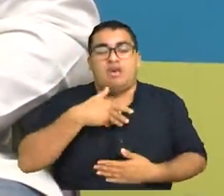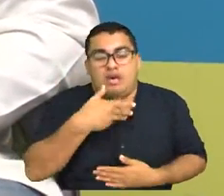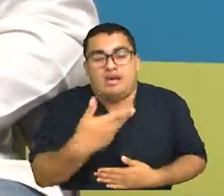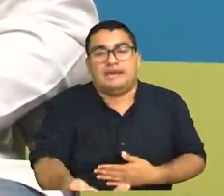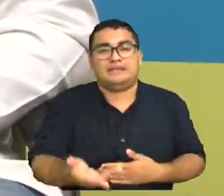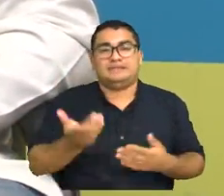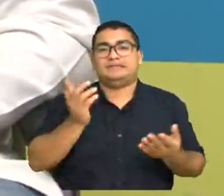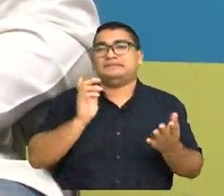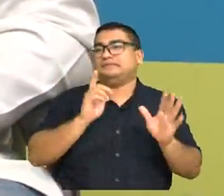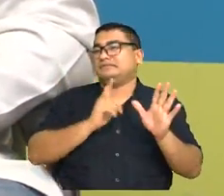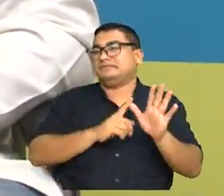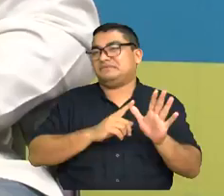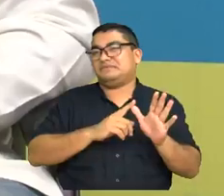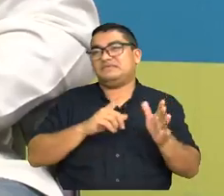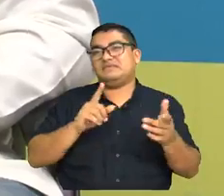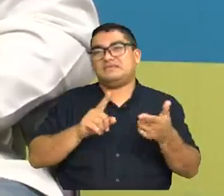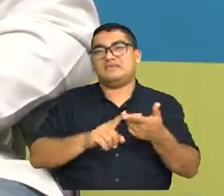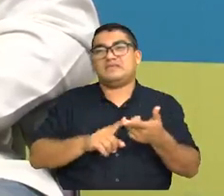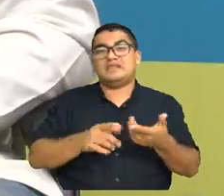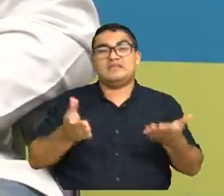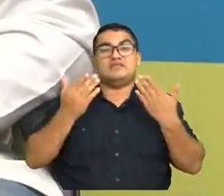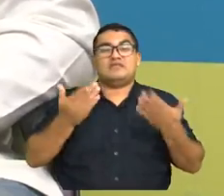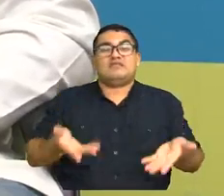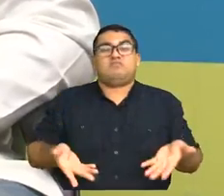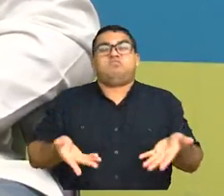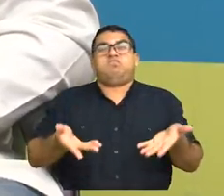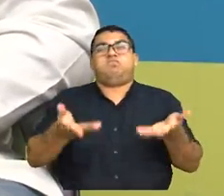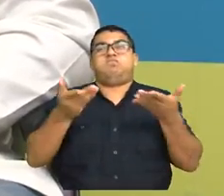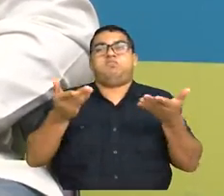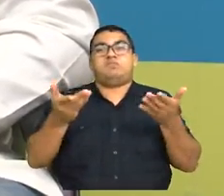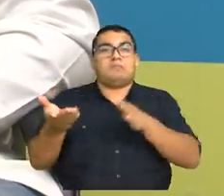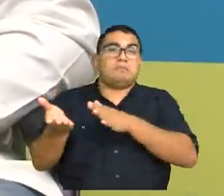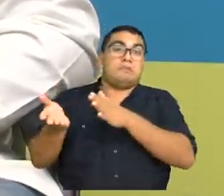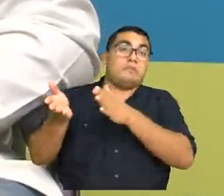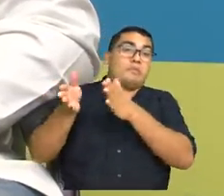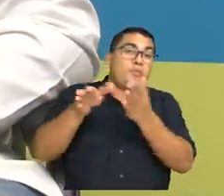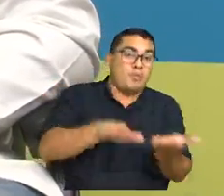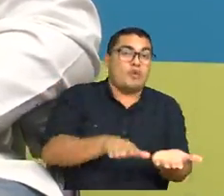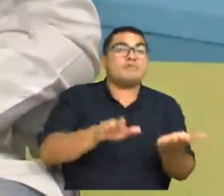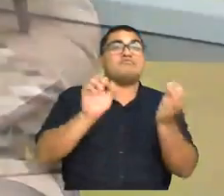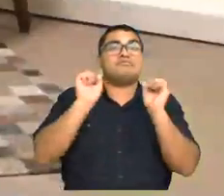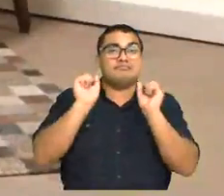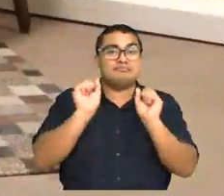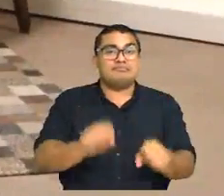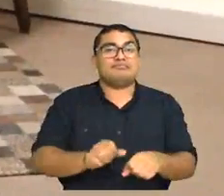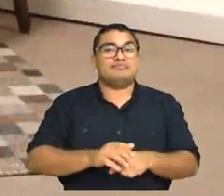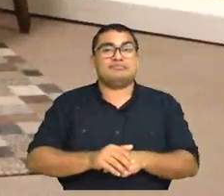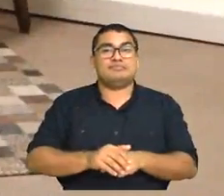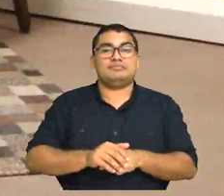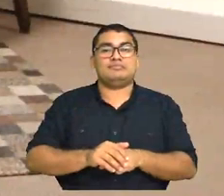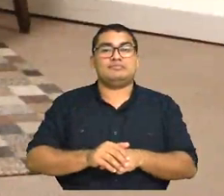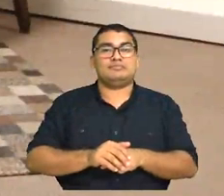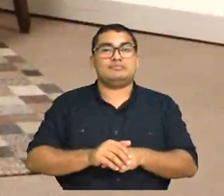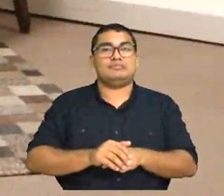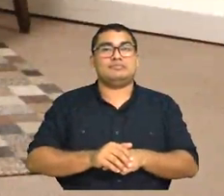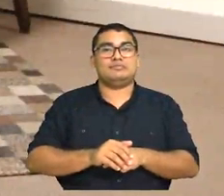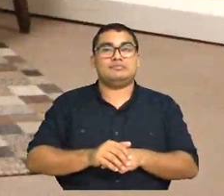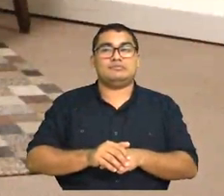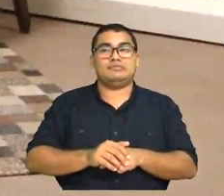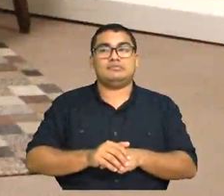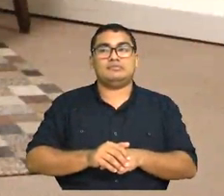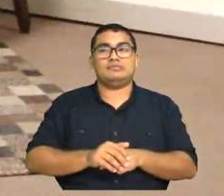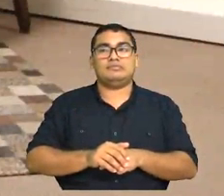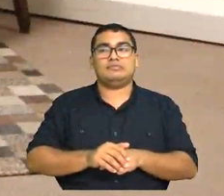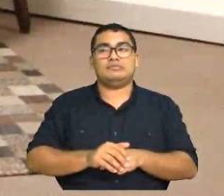vómitos, hasta llegar a una temperatura superior a 42 grados que puede llegar a la muerte. Se dice también de una respiración acelerada, otro